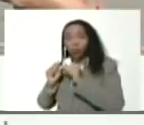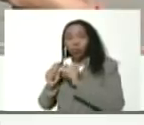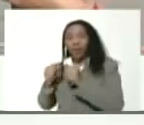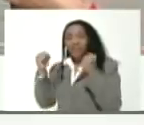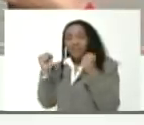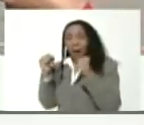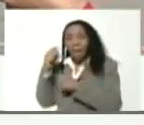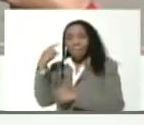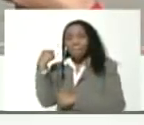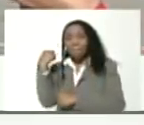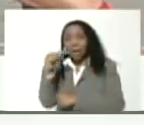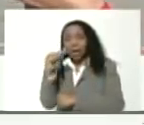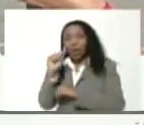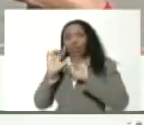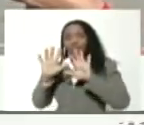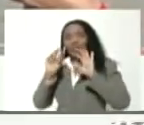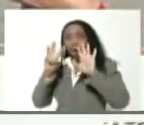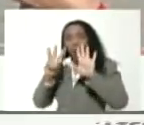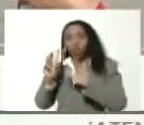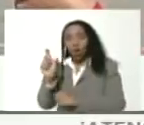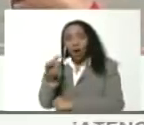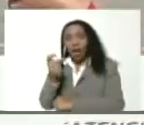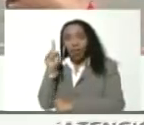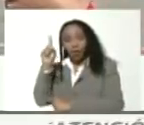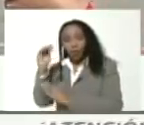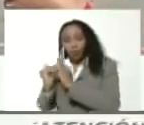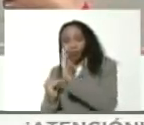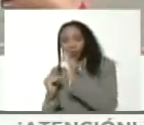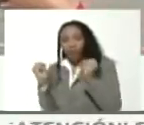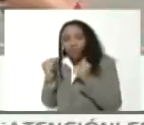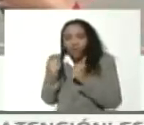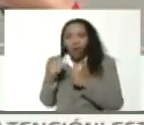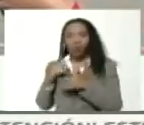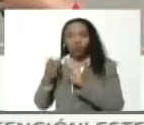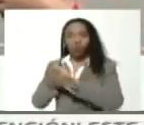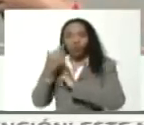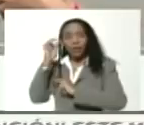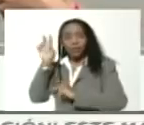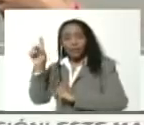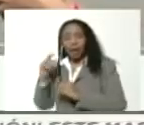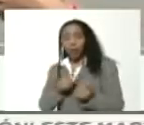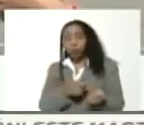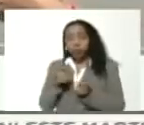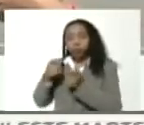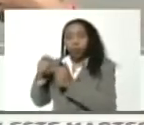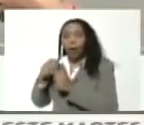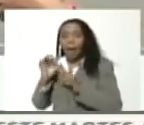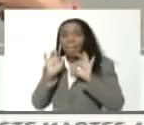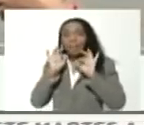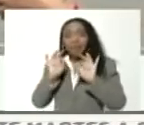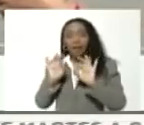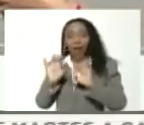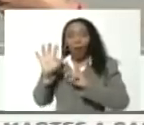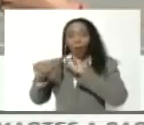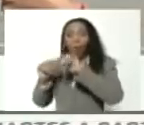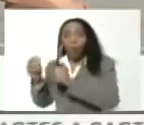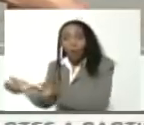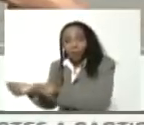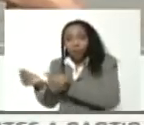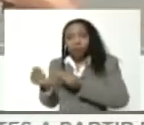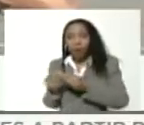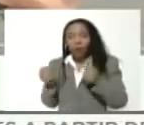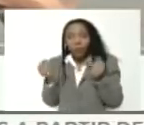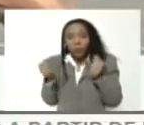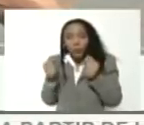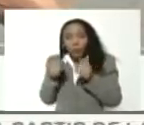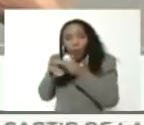a menos 18 grados. Esto ha implicado una logística muy importante de traslados con cavas especiales, de compra y adquisición de congeladores para